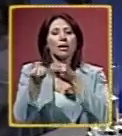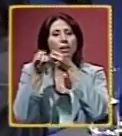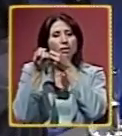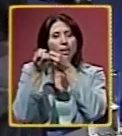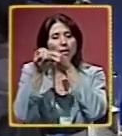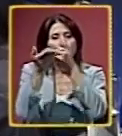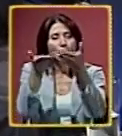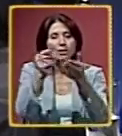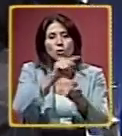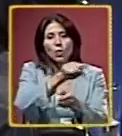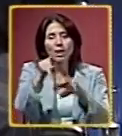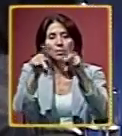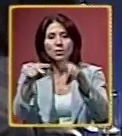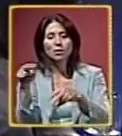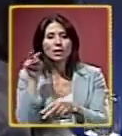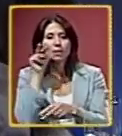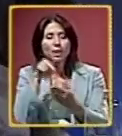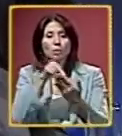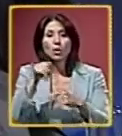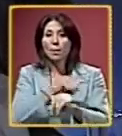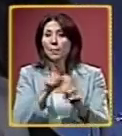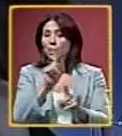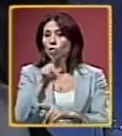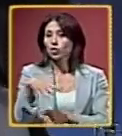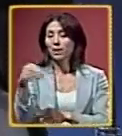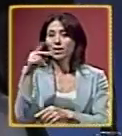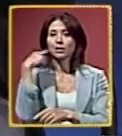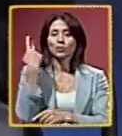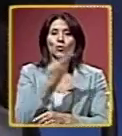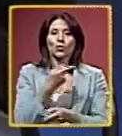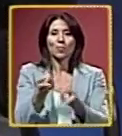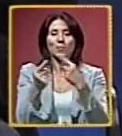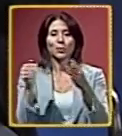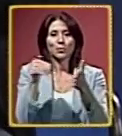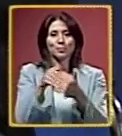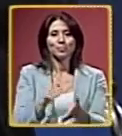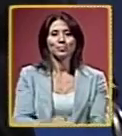con los televidentes, pero no se vayan porque nosotros regresamos.